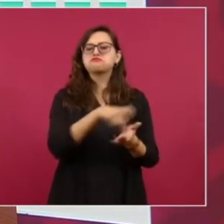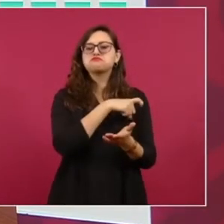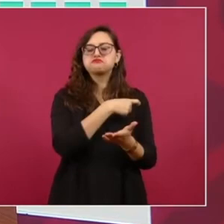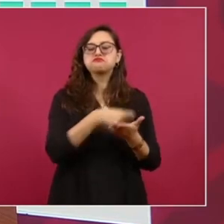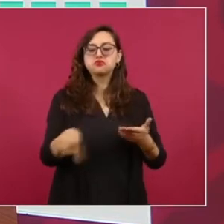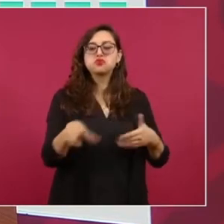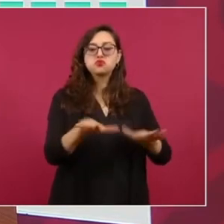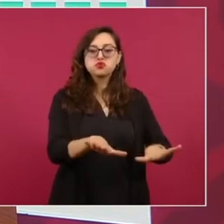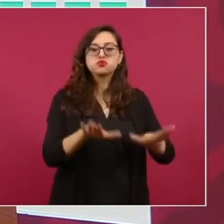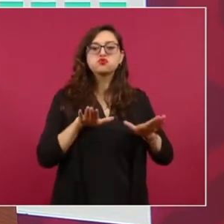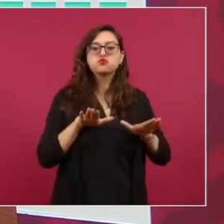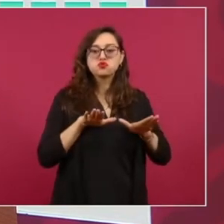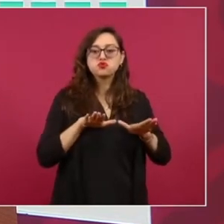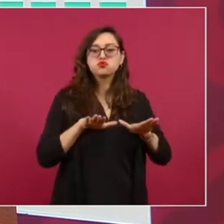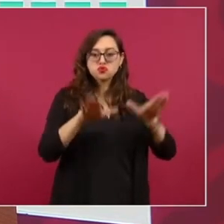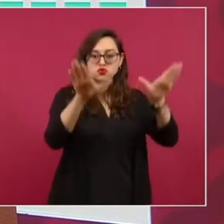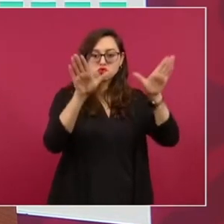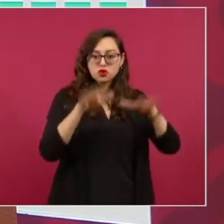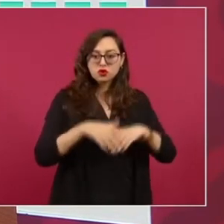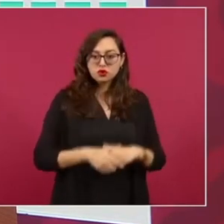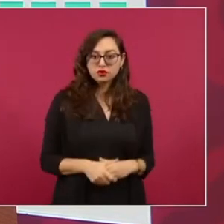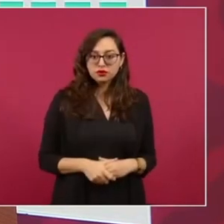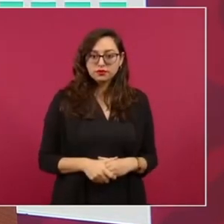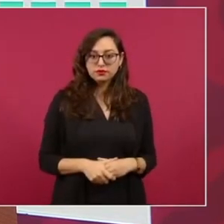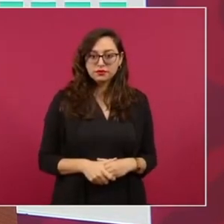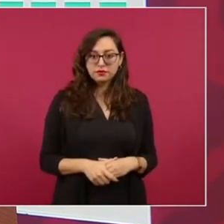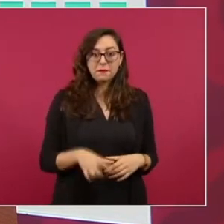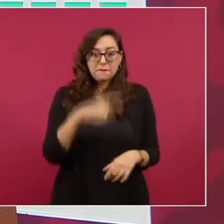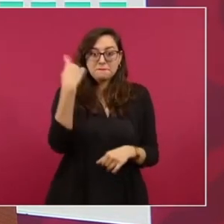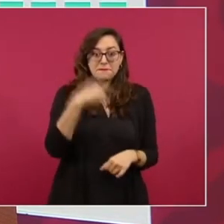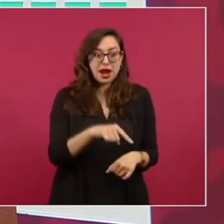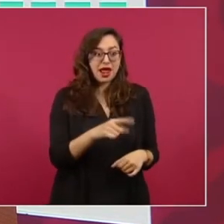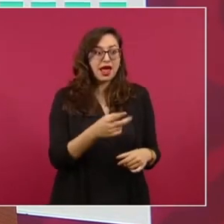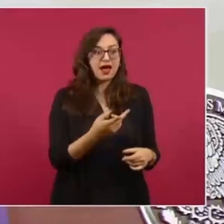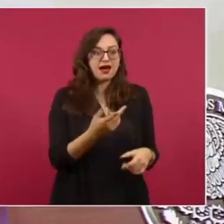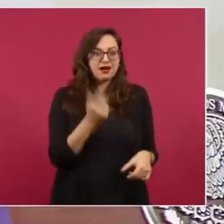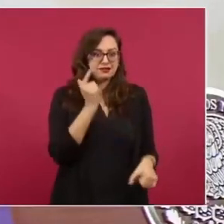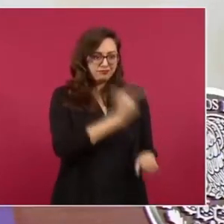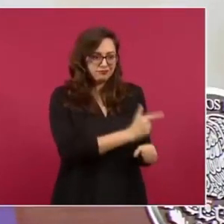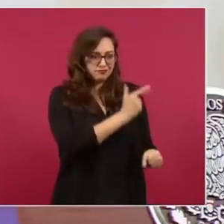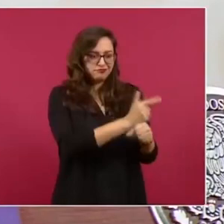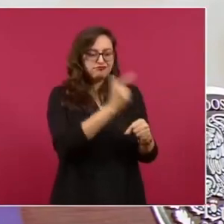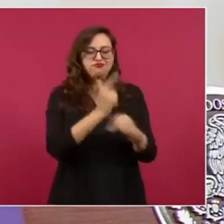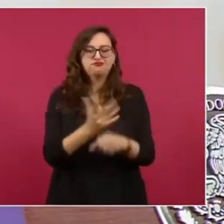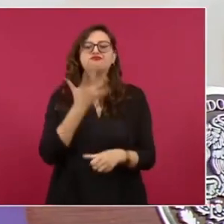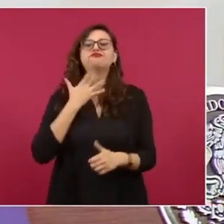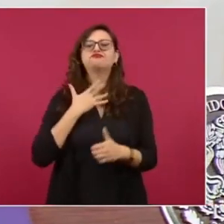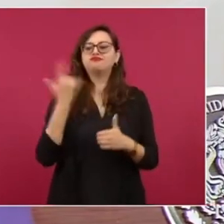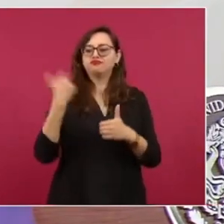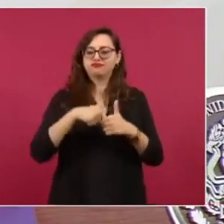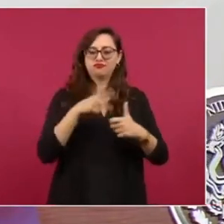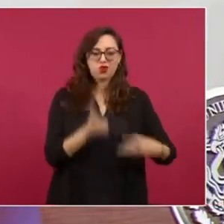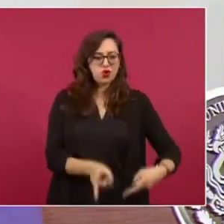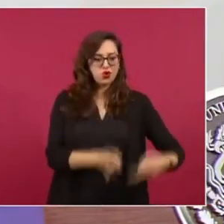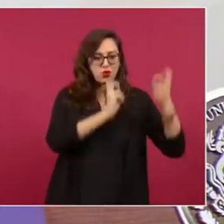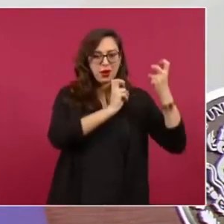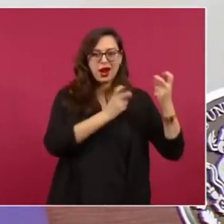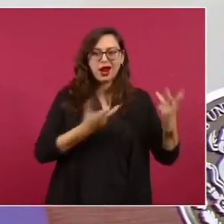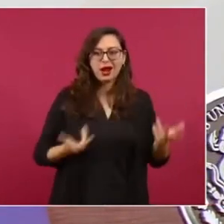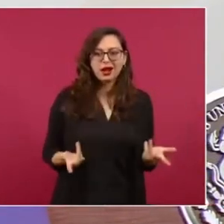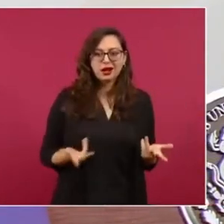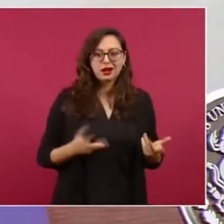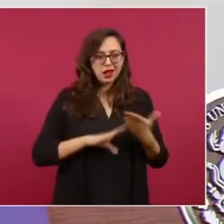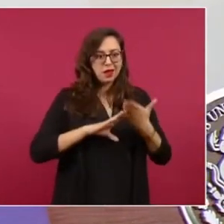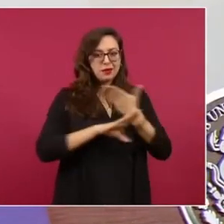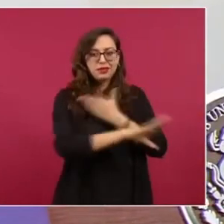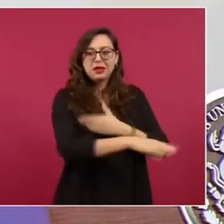que no se robaban, no se robaran las gasolinas, el encargado del combate al huachicol,